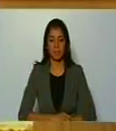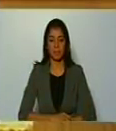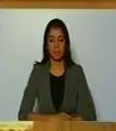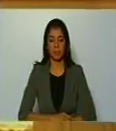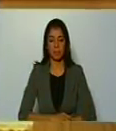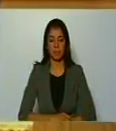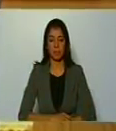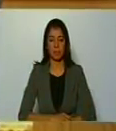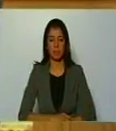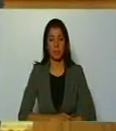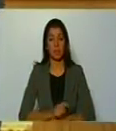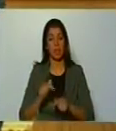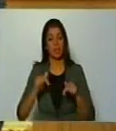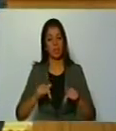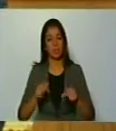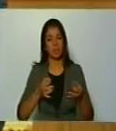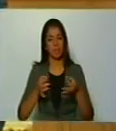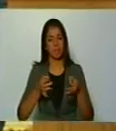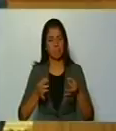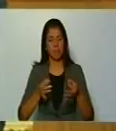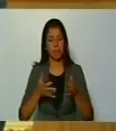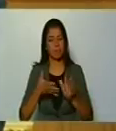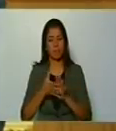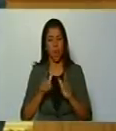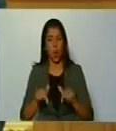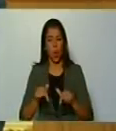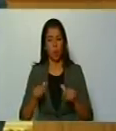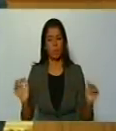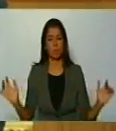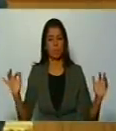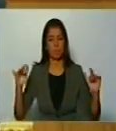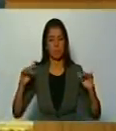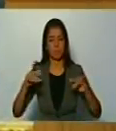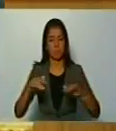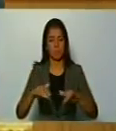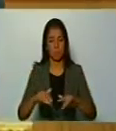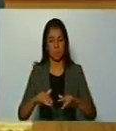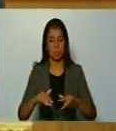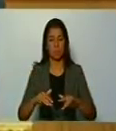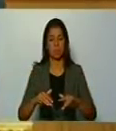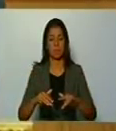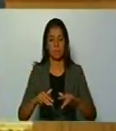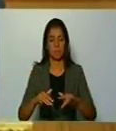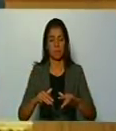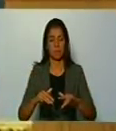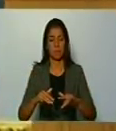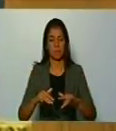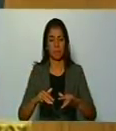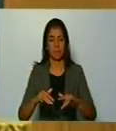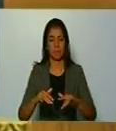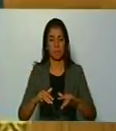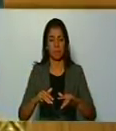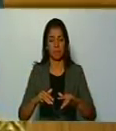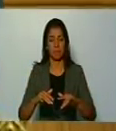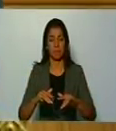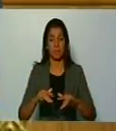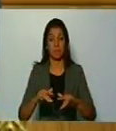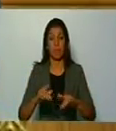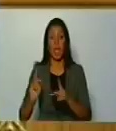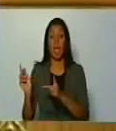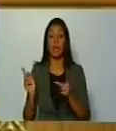Yo calificaría esta comparecencia nuestra a instancia de una invitación